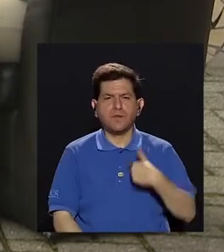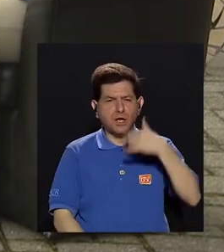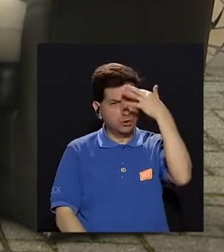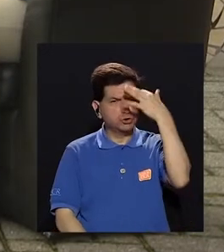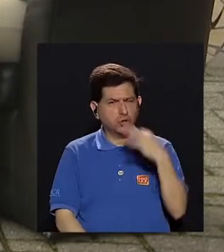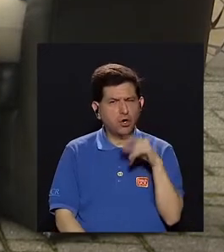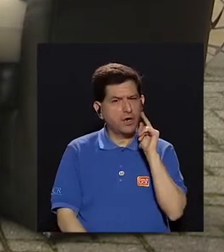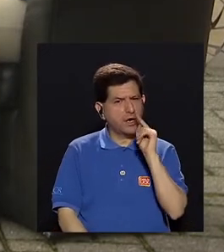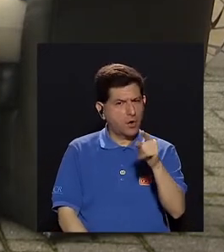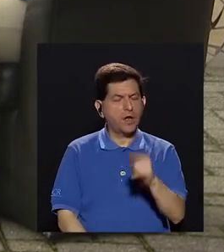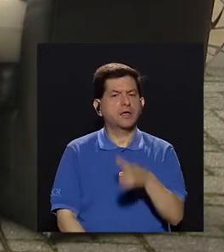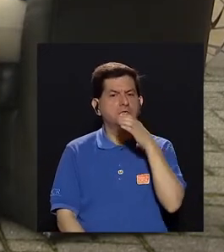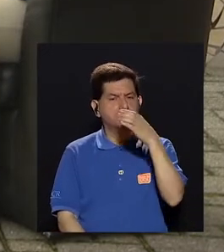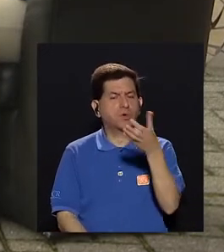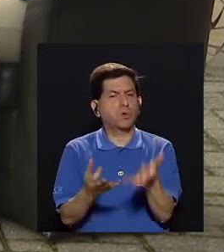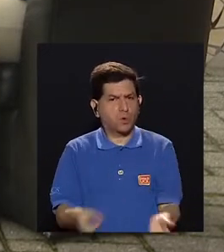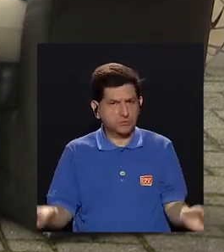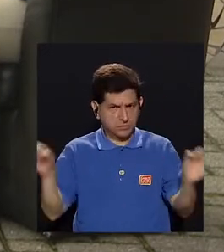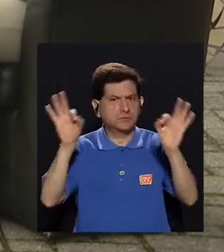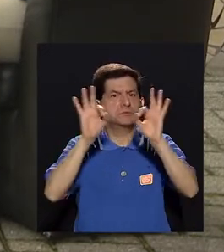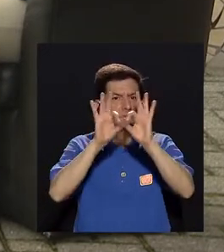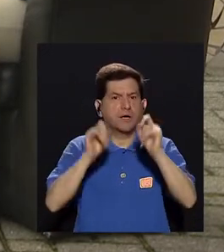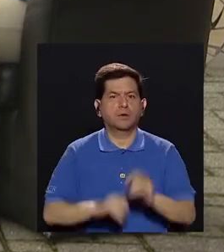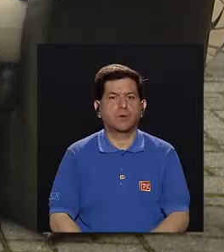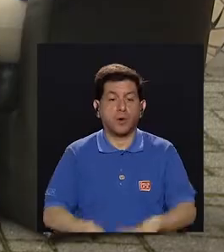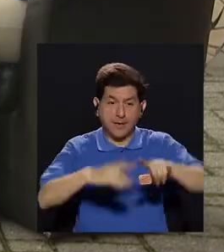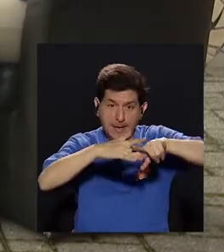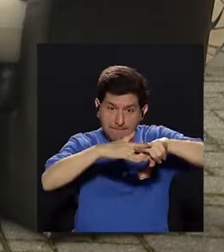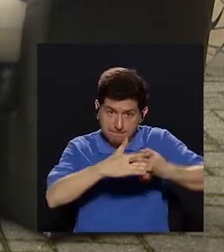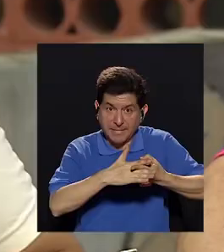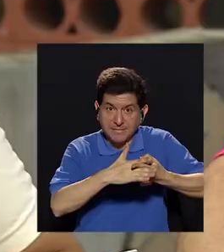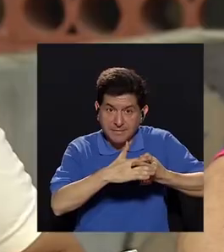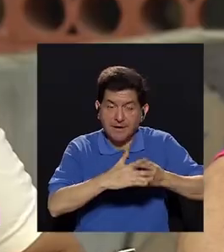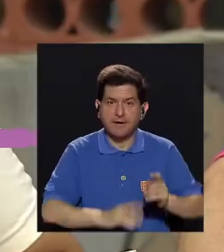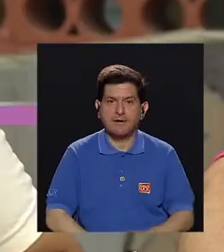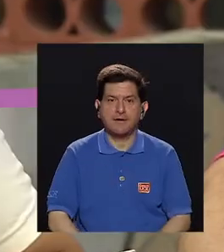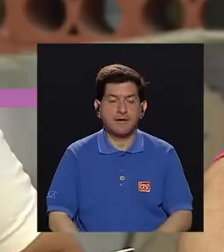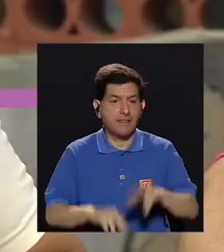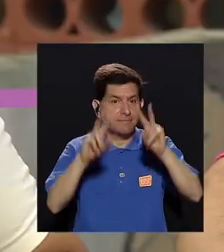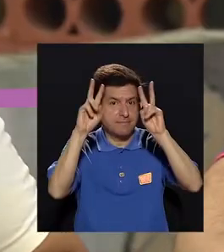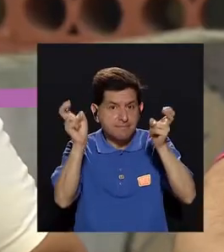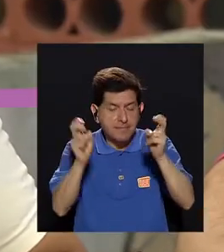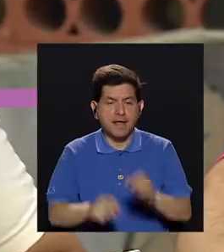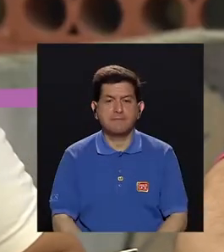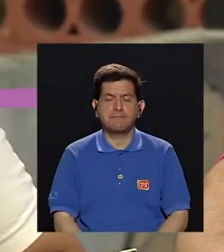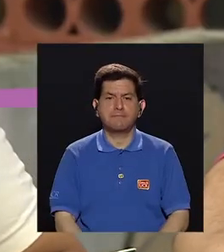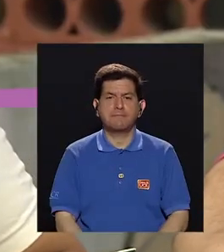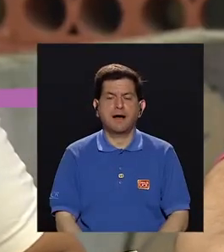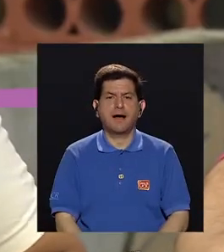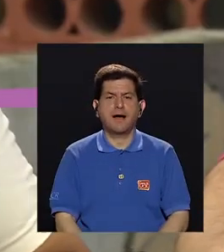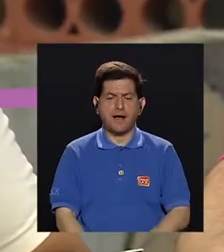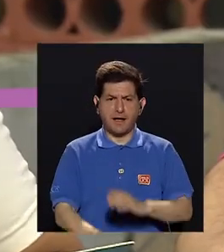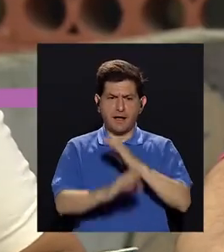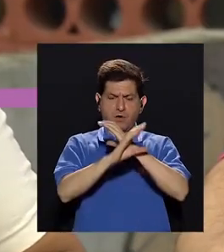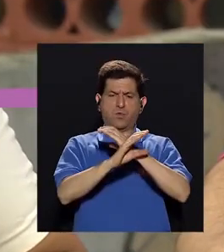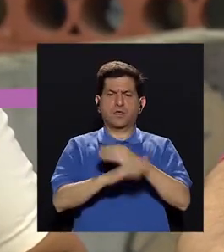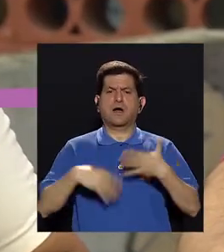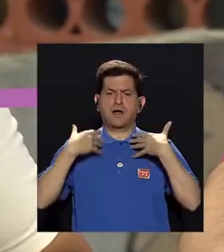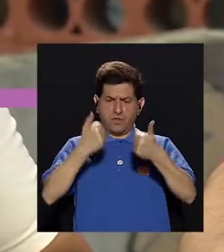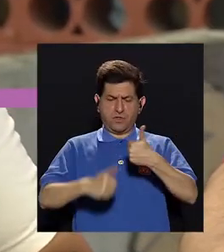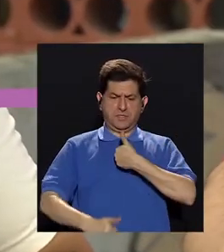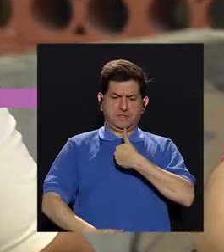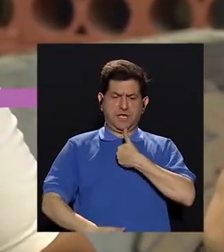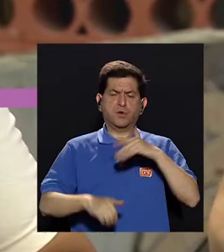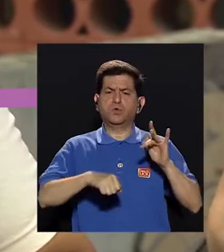que eso es una gran recomendación, doctora, que se empiece el tema del autocuidado de la salud